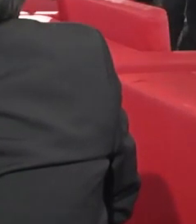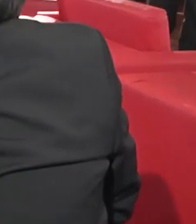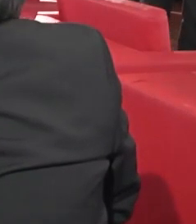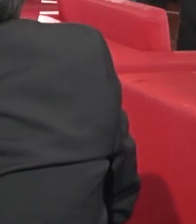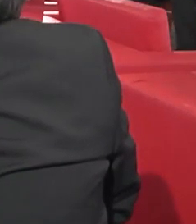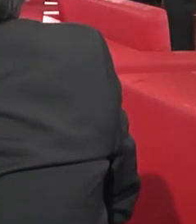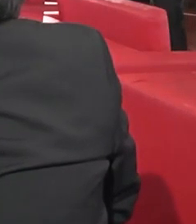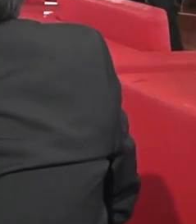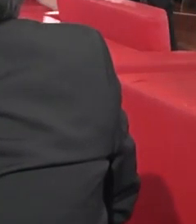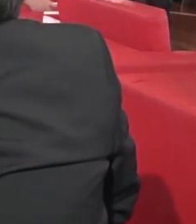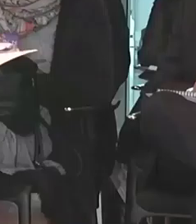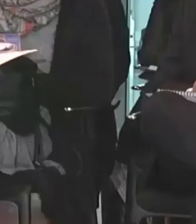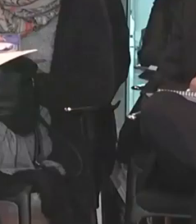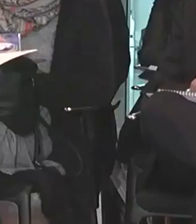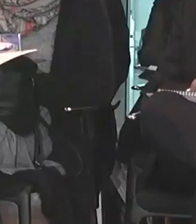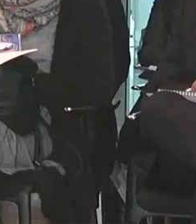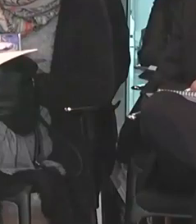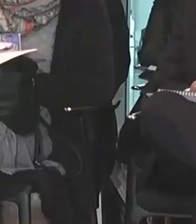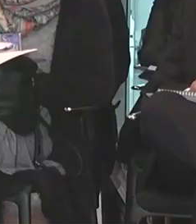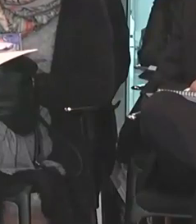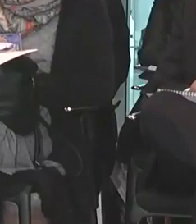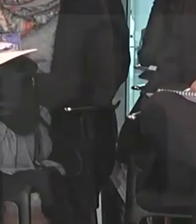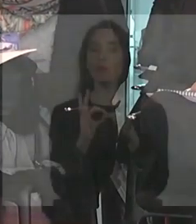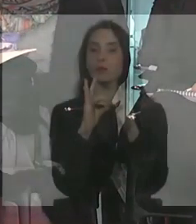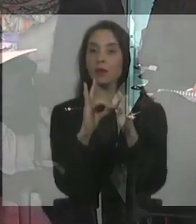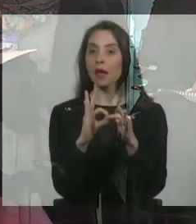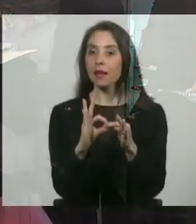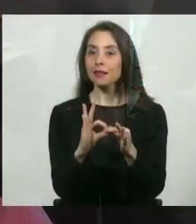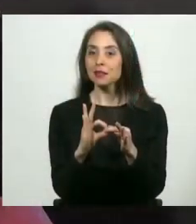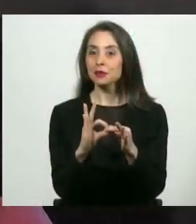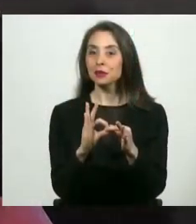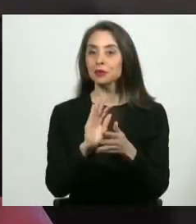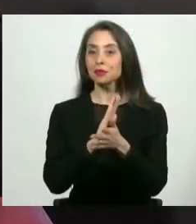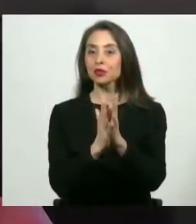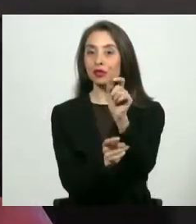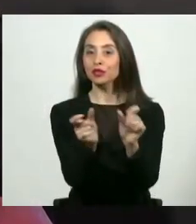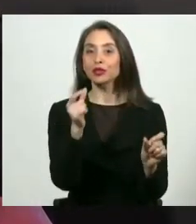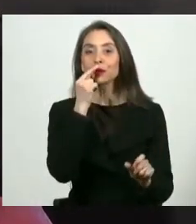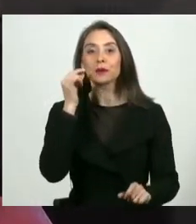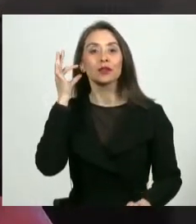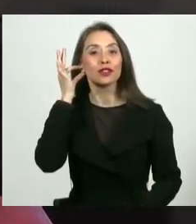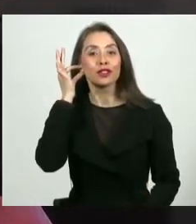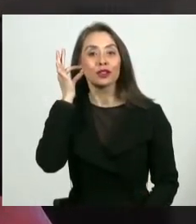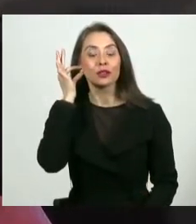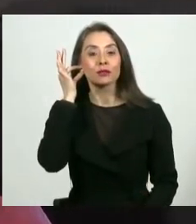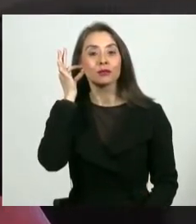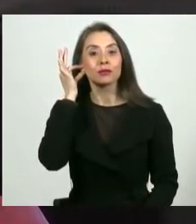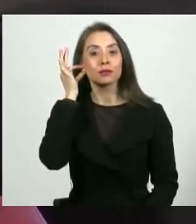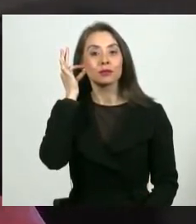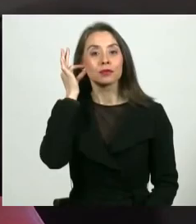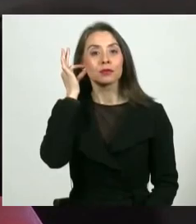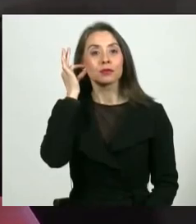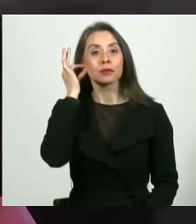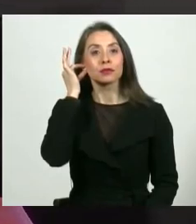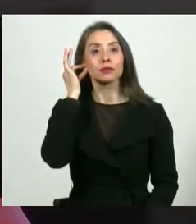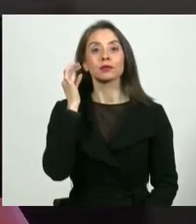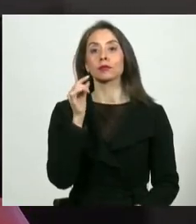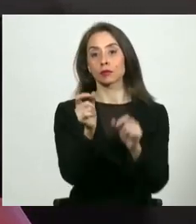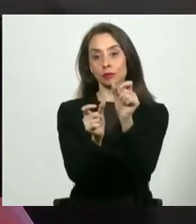Buenos días y muy bienvenido. Le agradecemos a todos y todas quienes